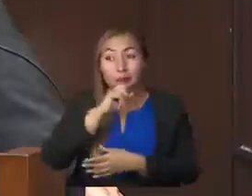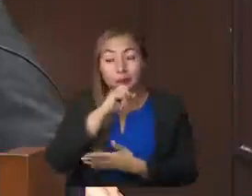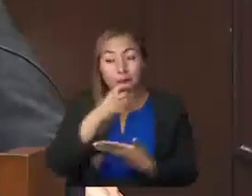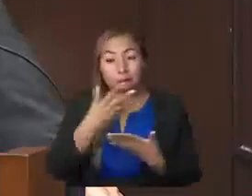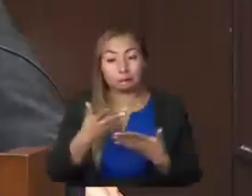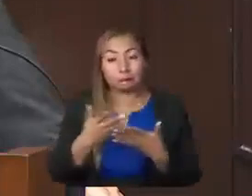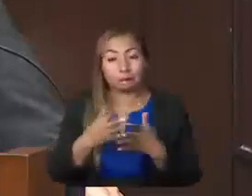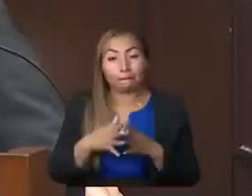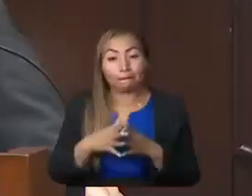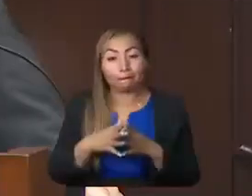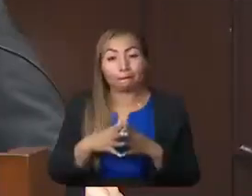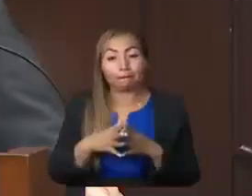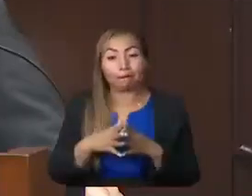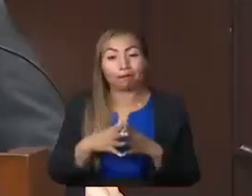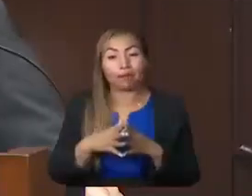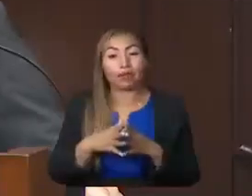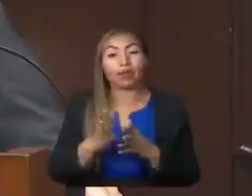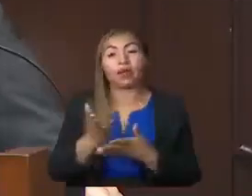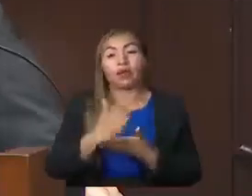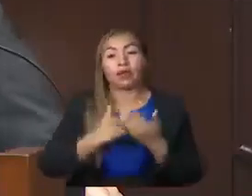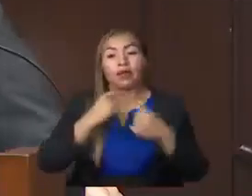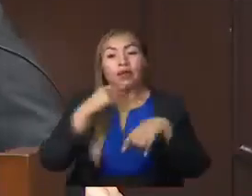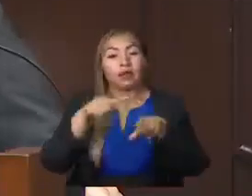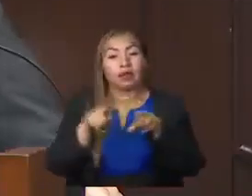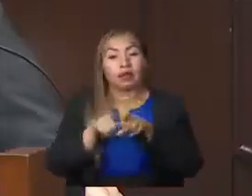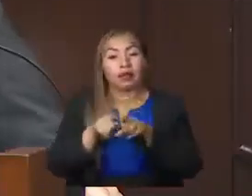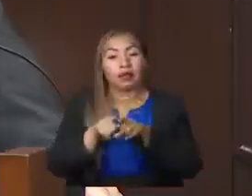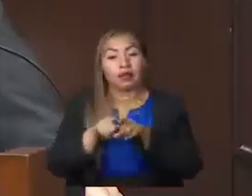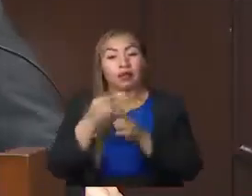aunque se tenga las estructuras y el personal sanitario.